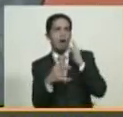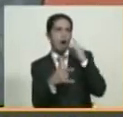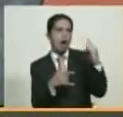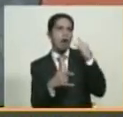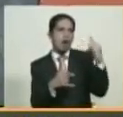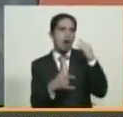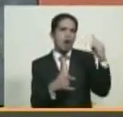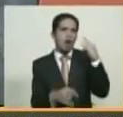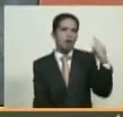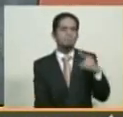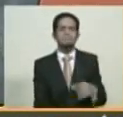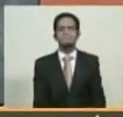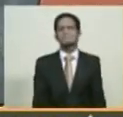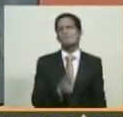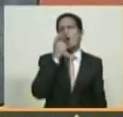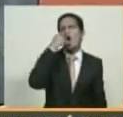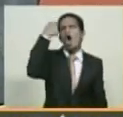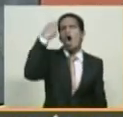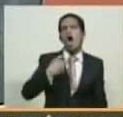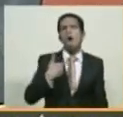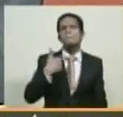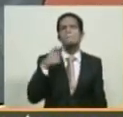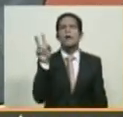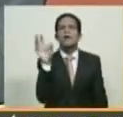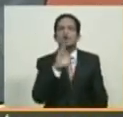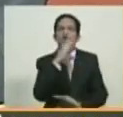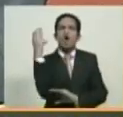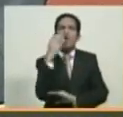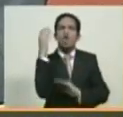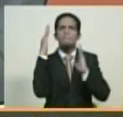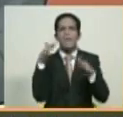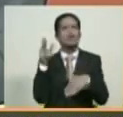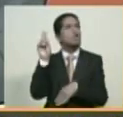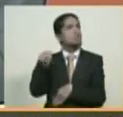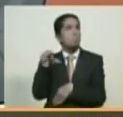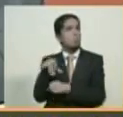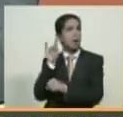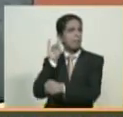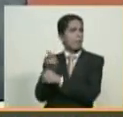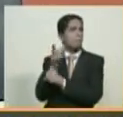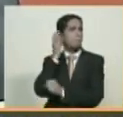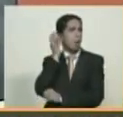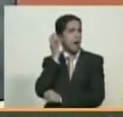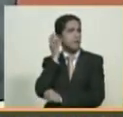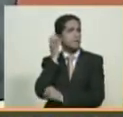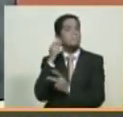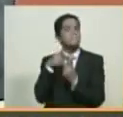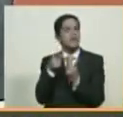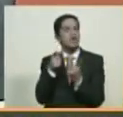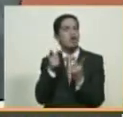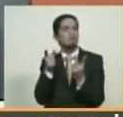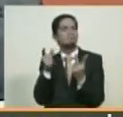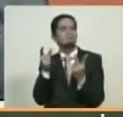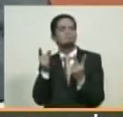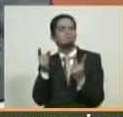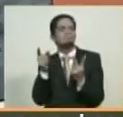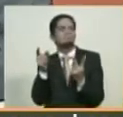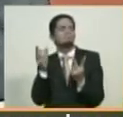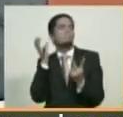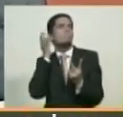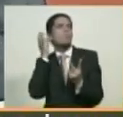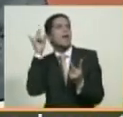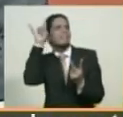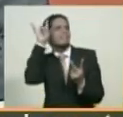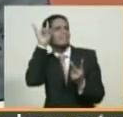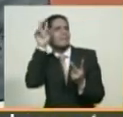Los castos varones colombianos en su vida le habían montado cacho a nadie, pero llegaron las diabólicas